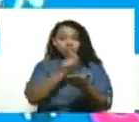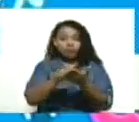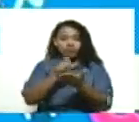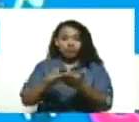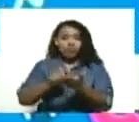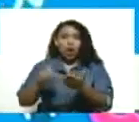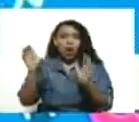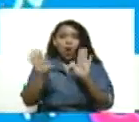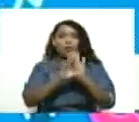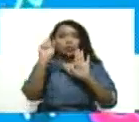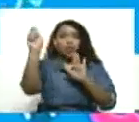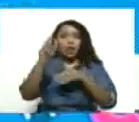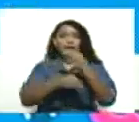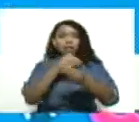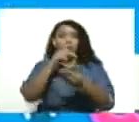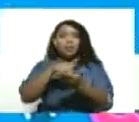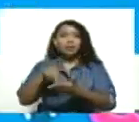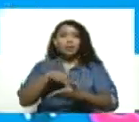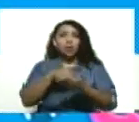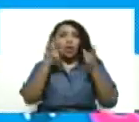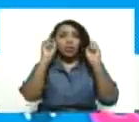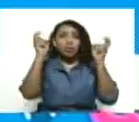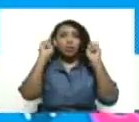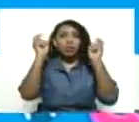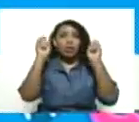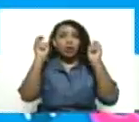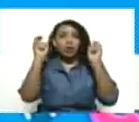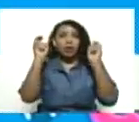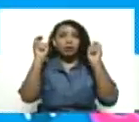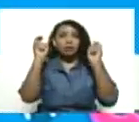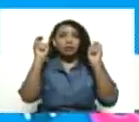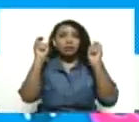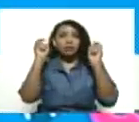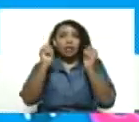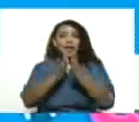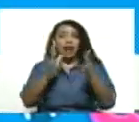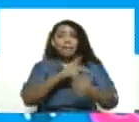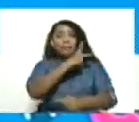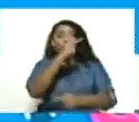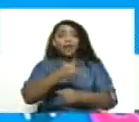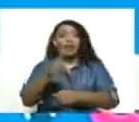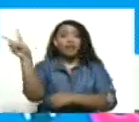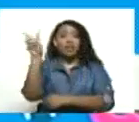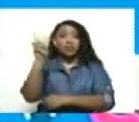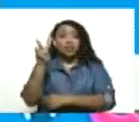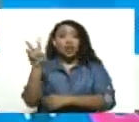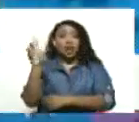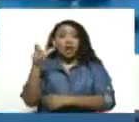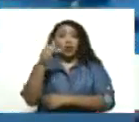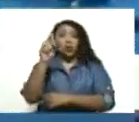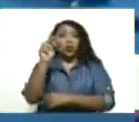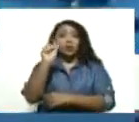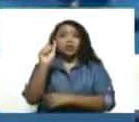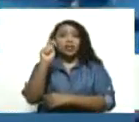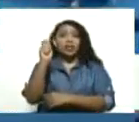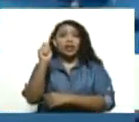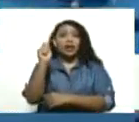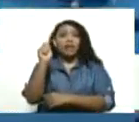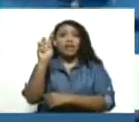que dio vida a su preámbulo el gran poeta venezolano Gustavo Pereira